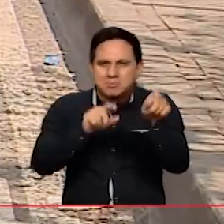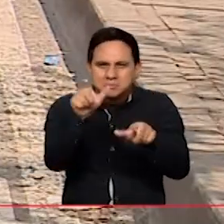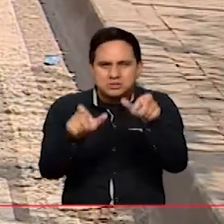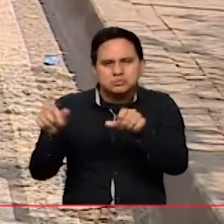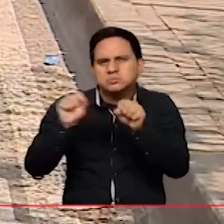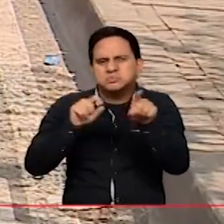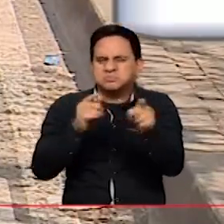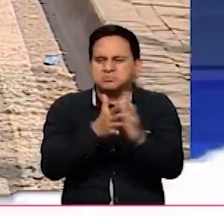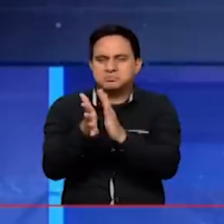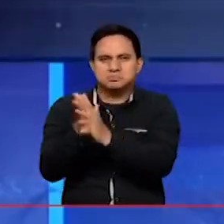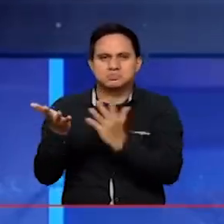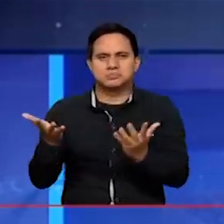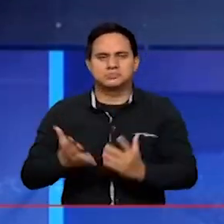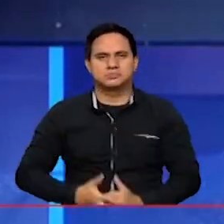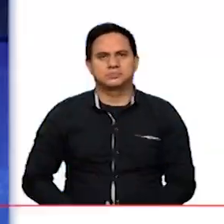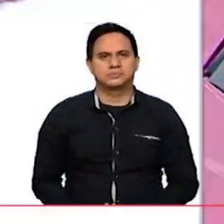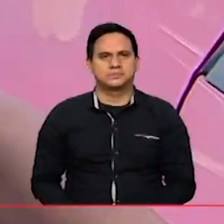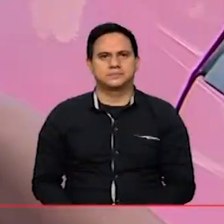dijeron.